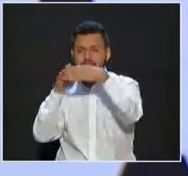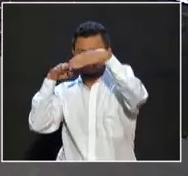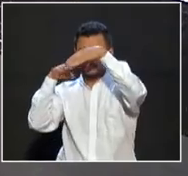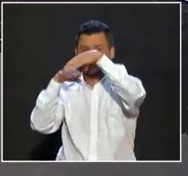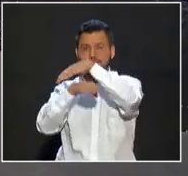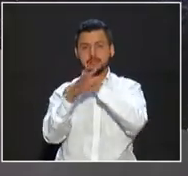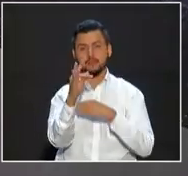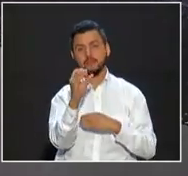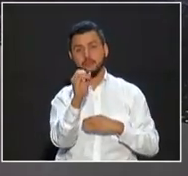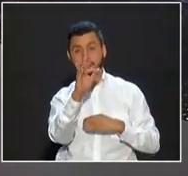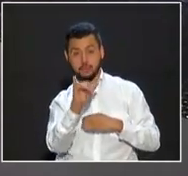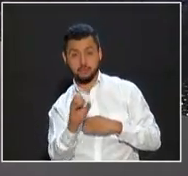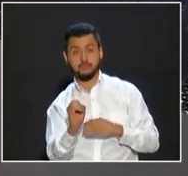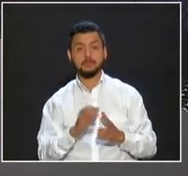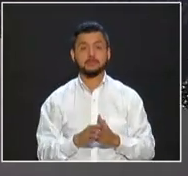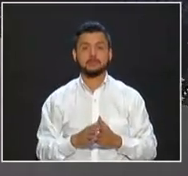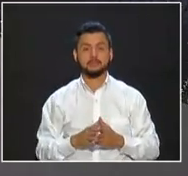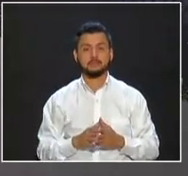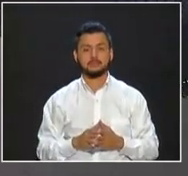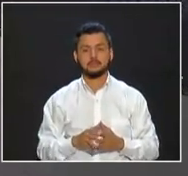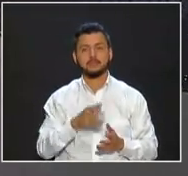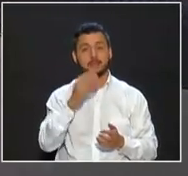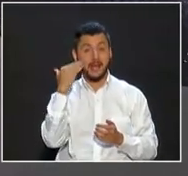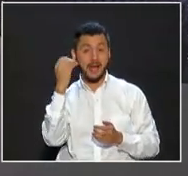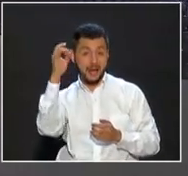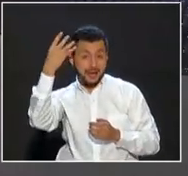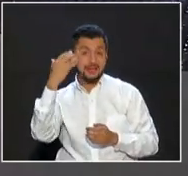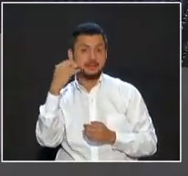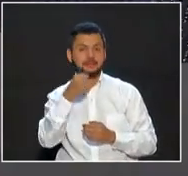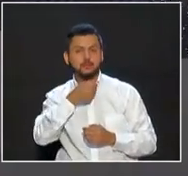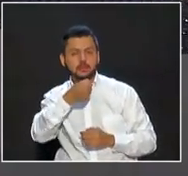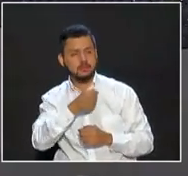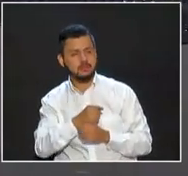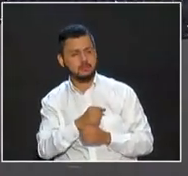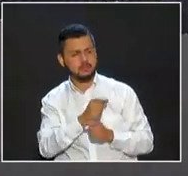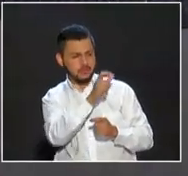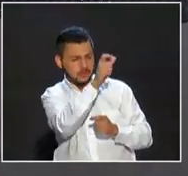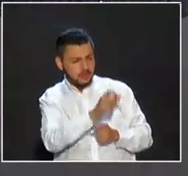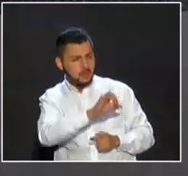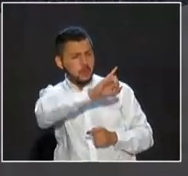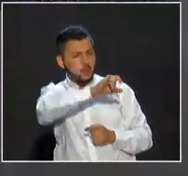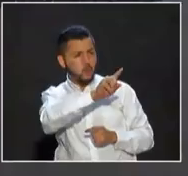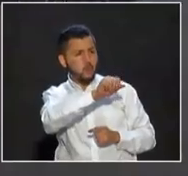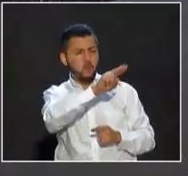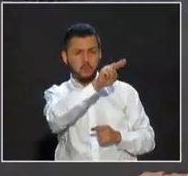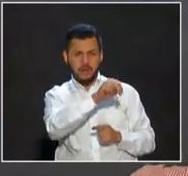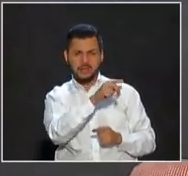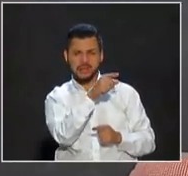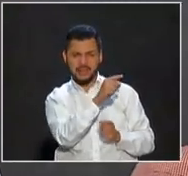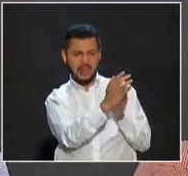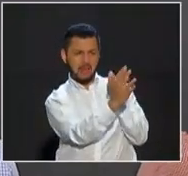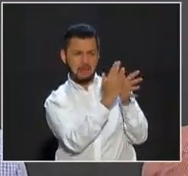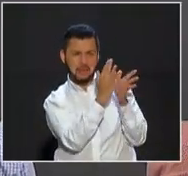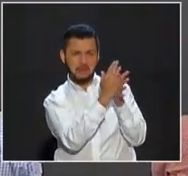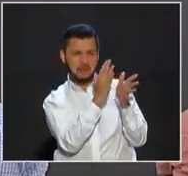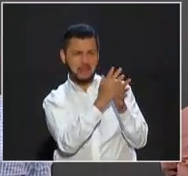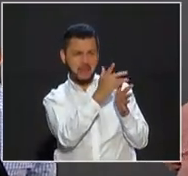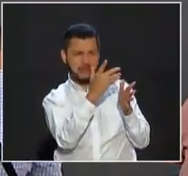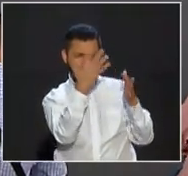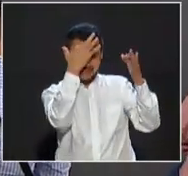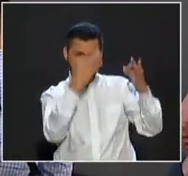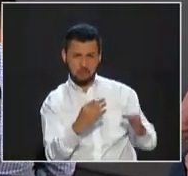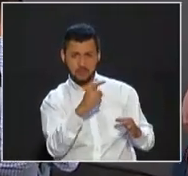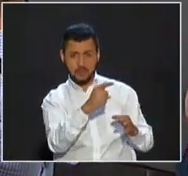país candidato correa le convencen los argumentos que le va a llevar con camilo restrepo el presidente no puede ir a llorar el